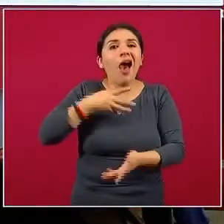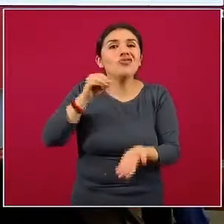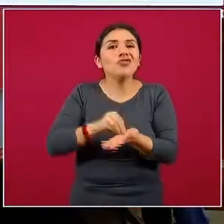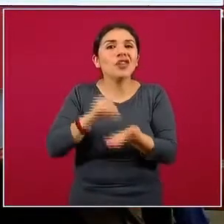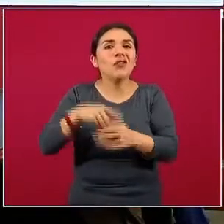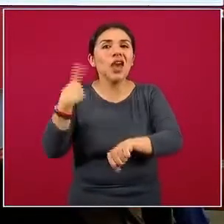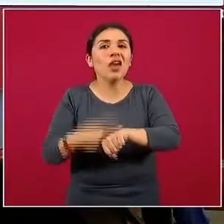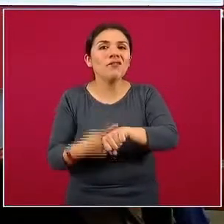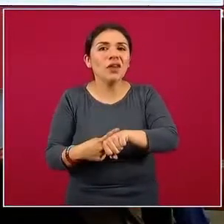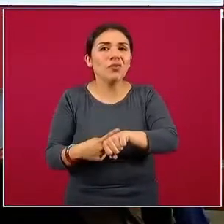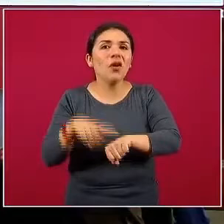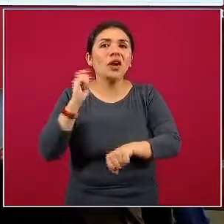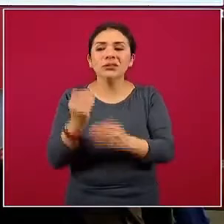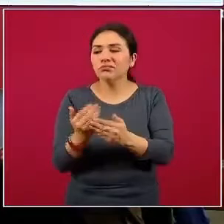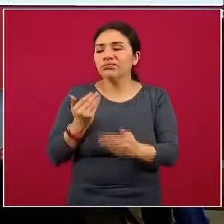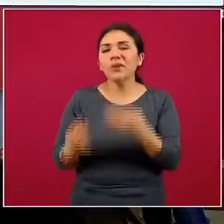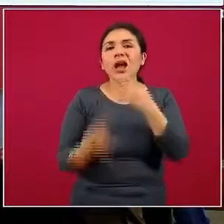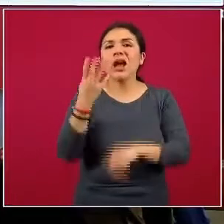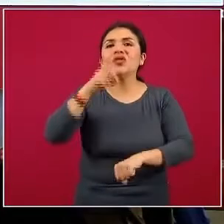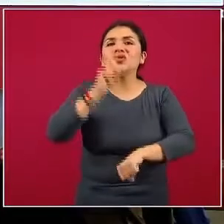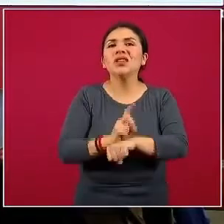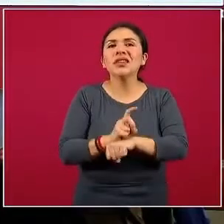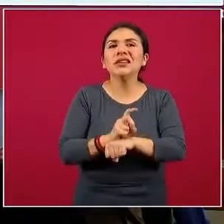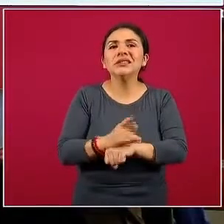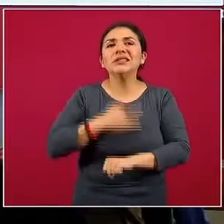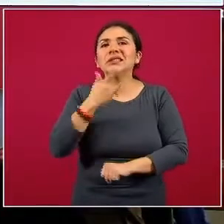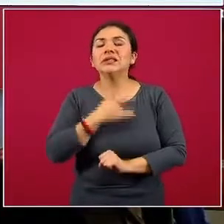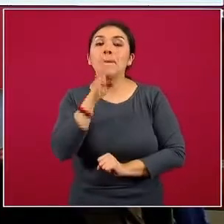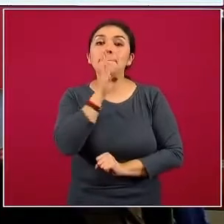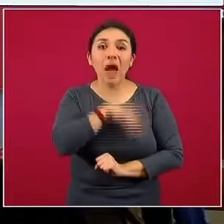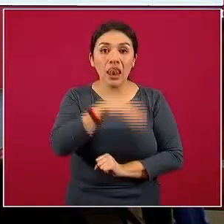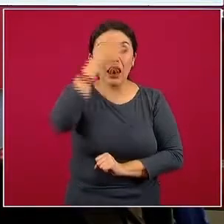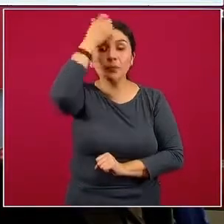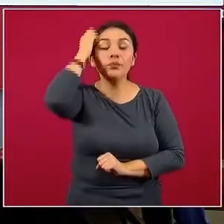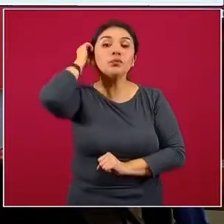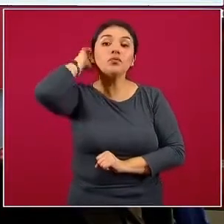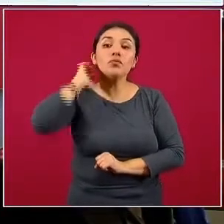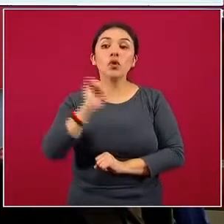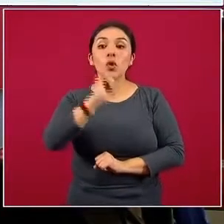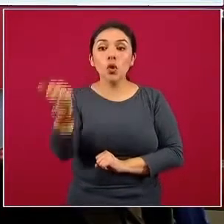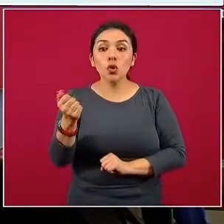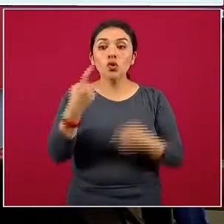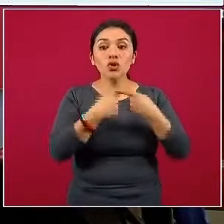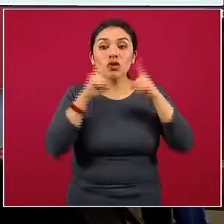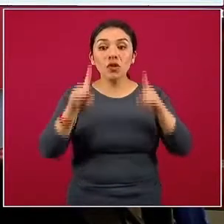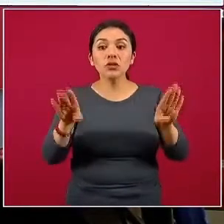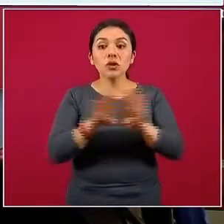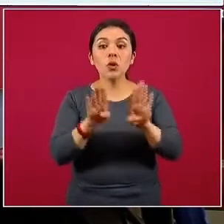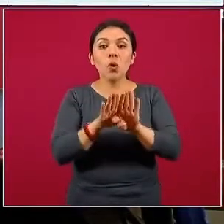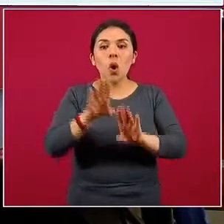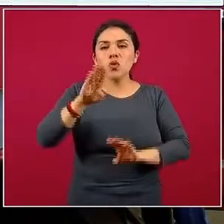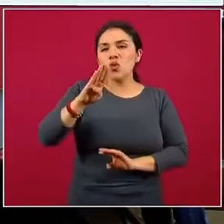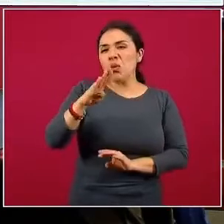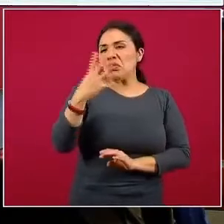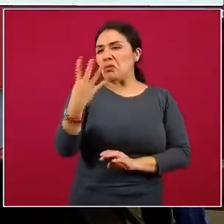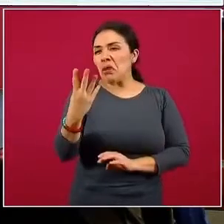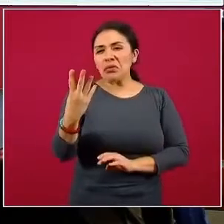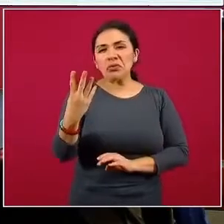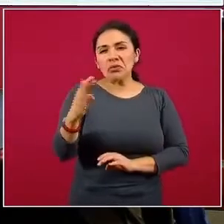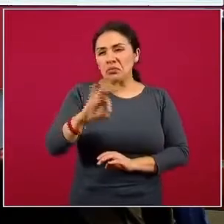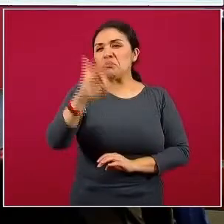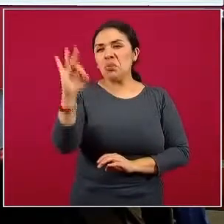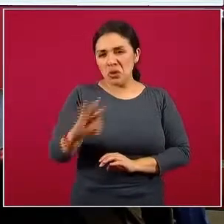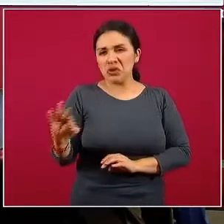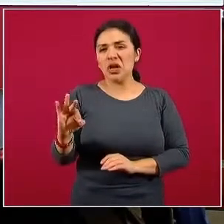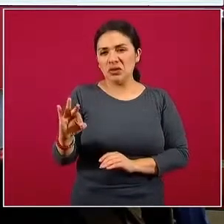activas porque representan precisamente los casos de las últimas 2 semanas. Toda la diferencia, es decir, el 94%